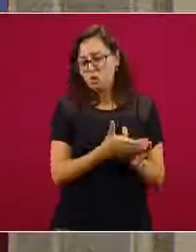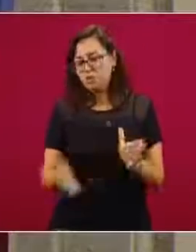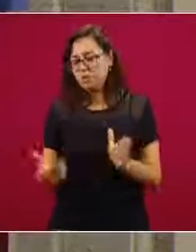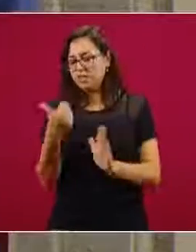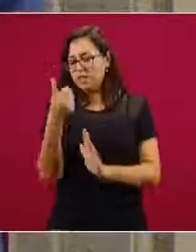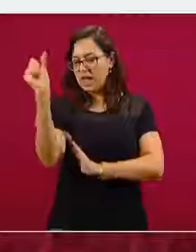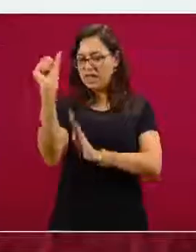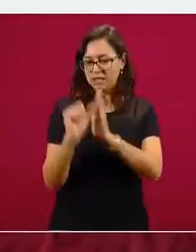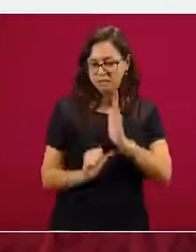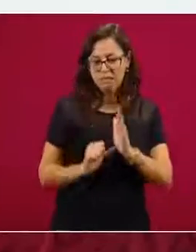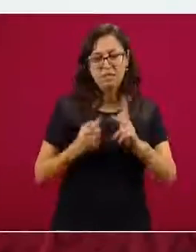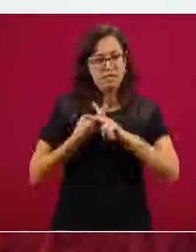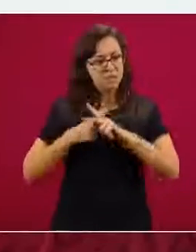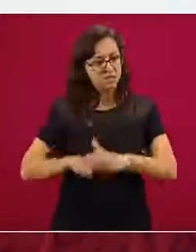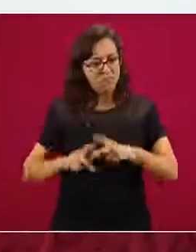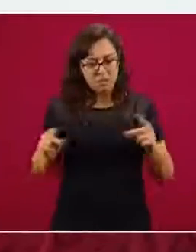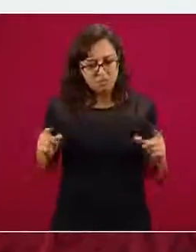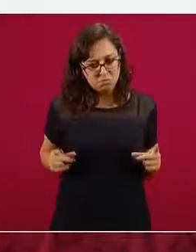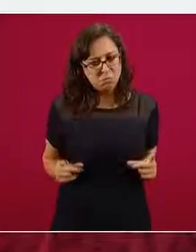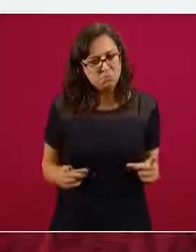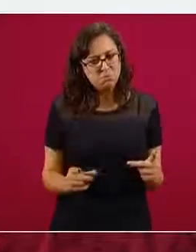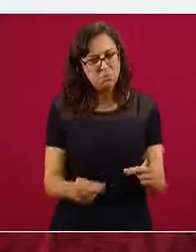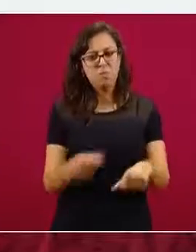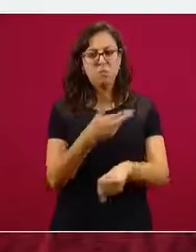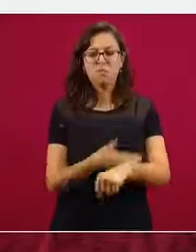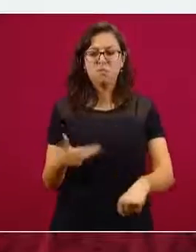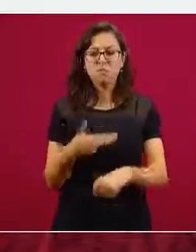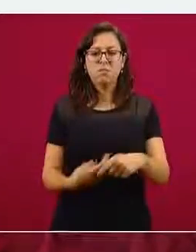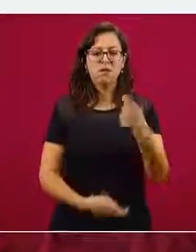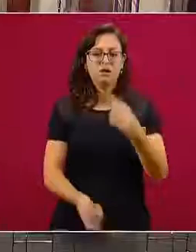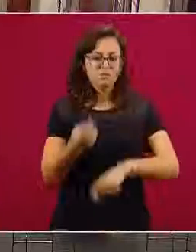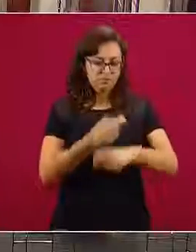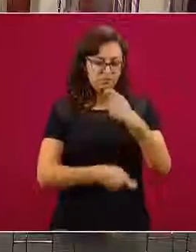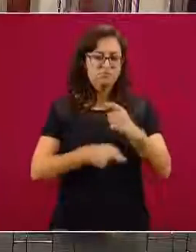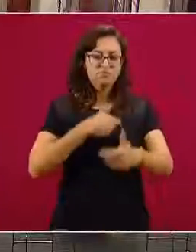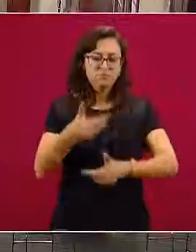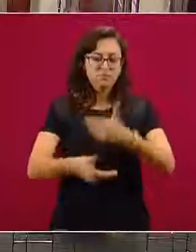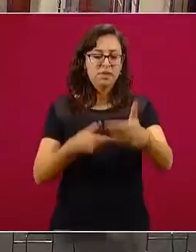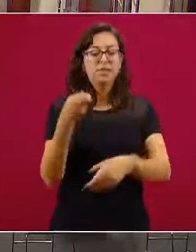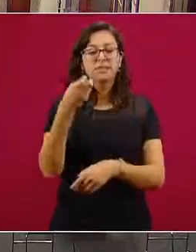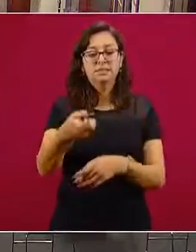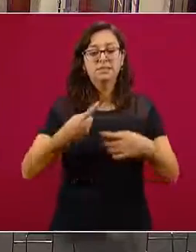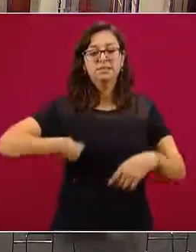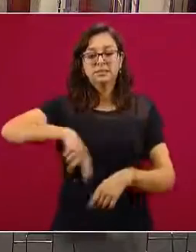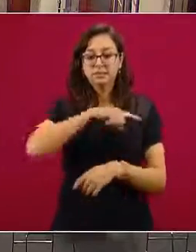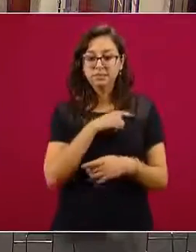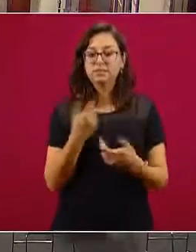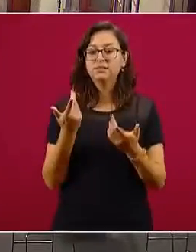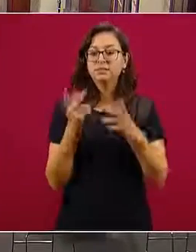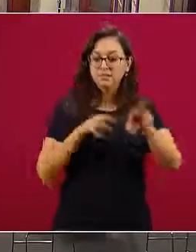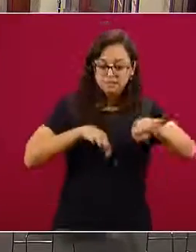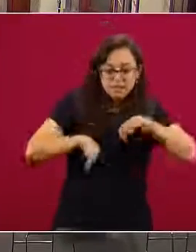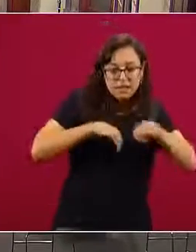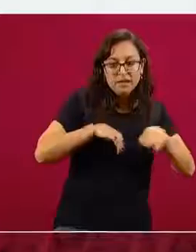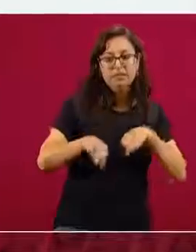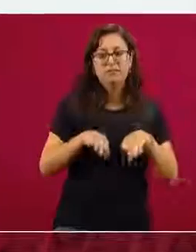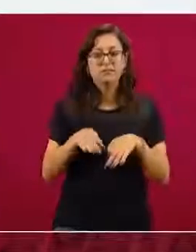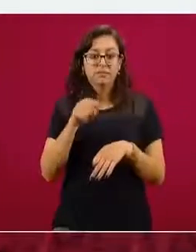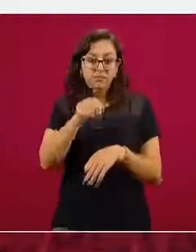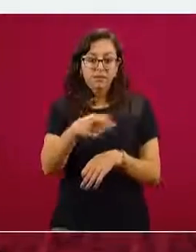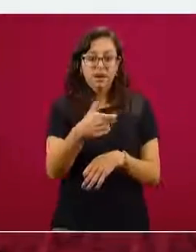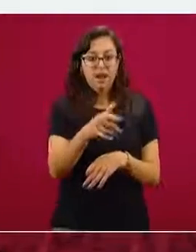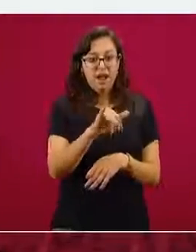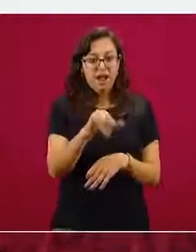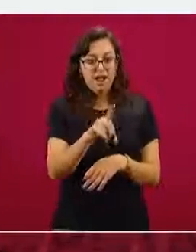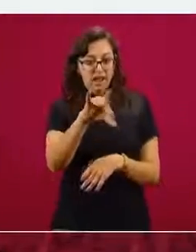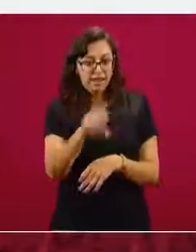los procesos de gestión van avanzando y aquí la relevancia de que vamos a estar trabajando con un ejido, que ese ha